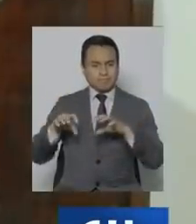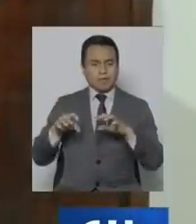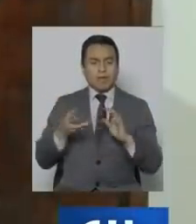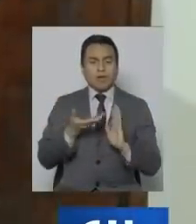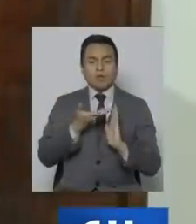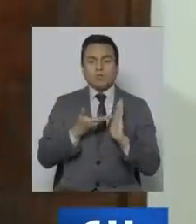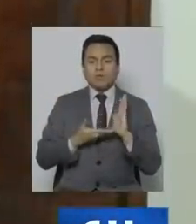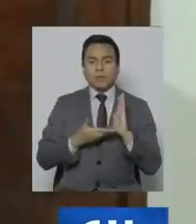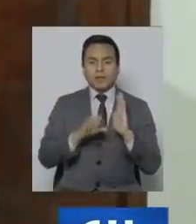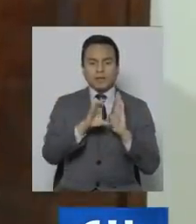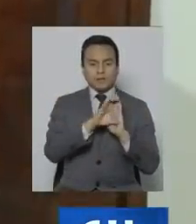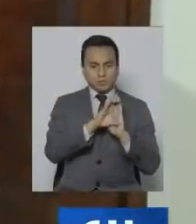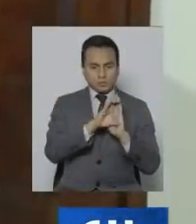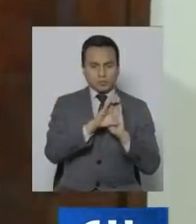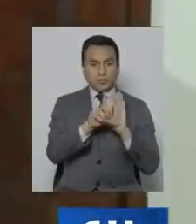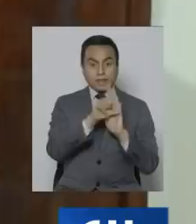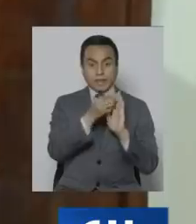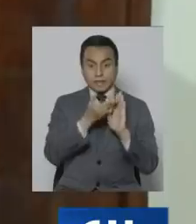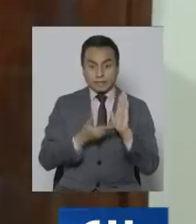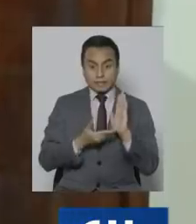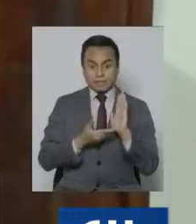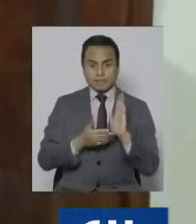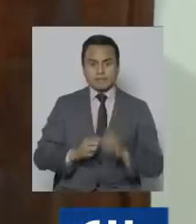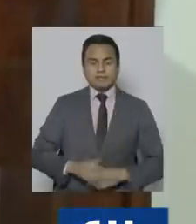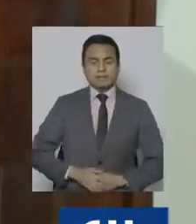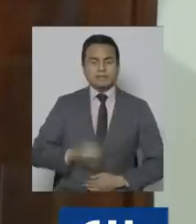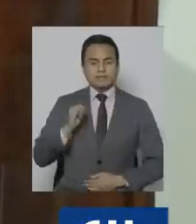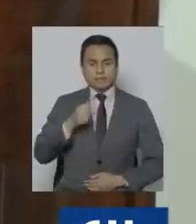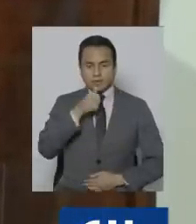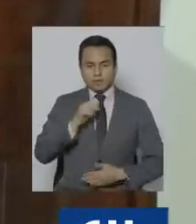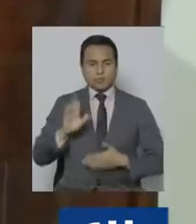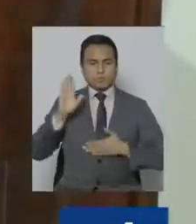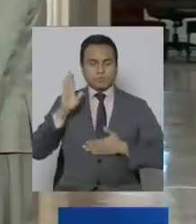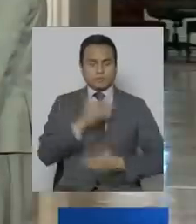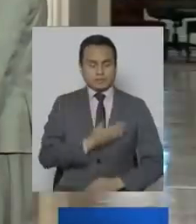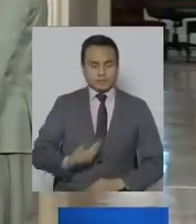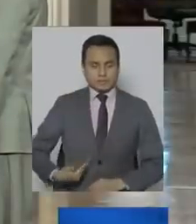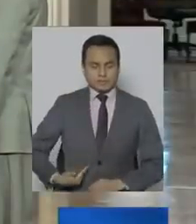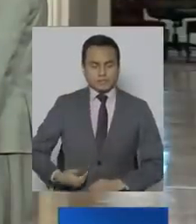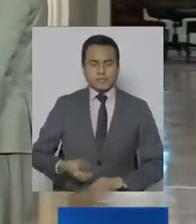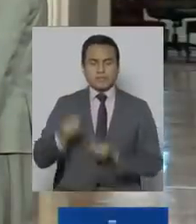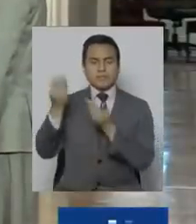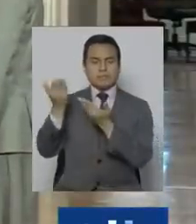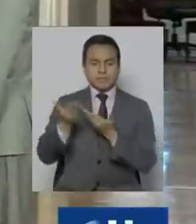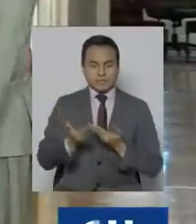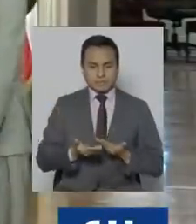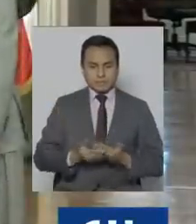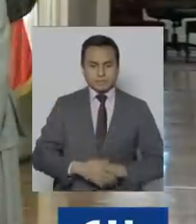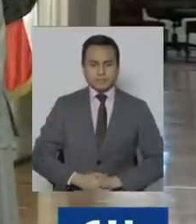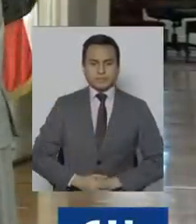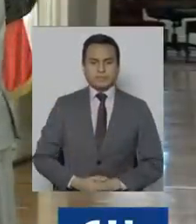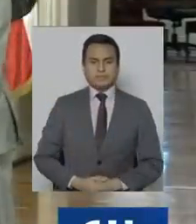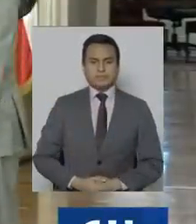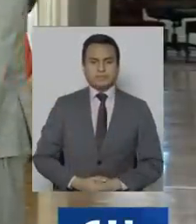conforme a la Constitución y las leyes? Sí, juro, Presidente. Bienvenido.